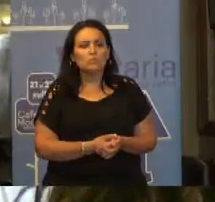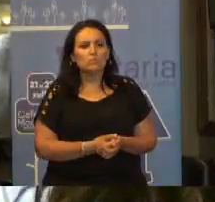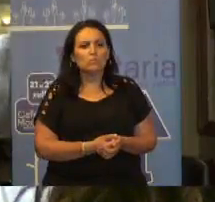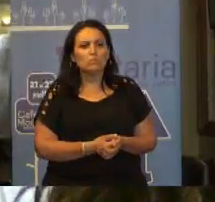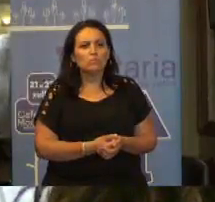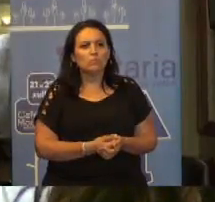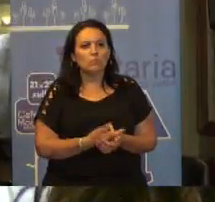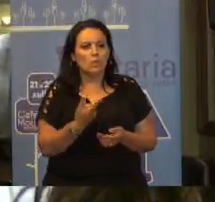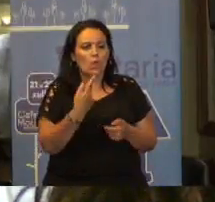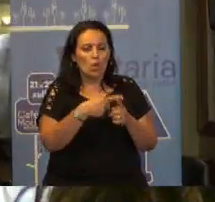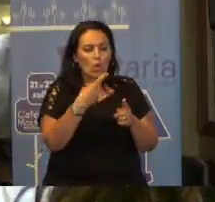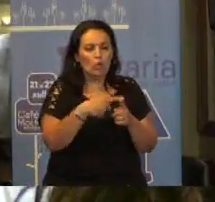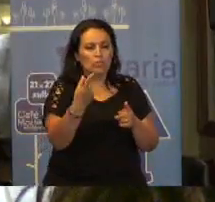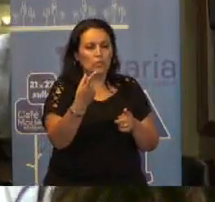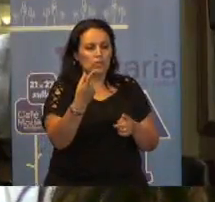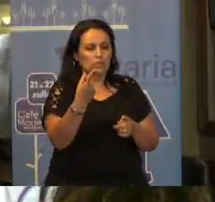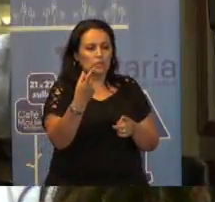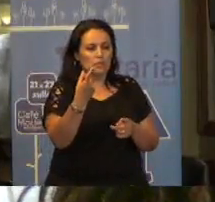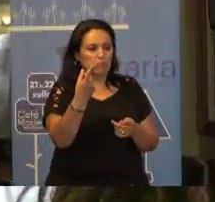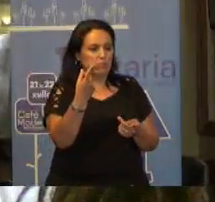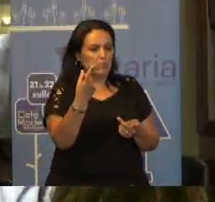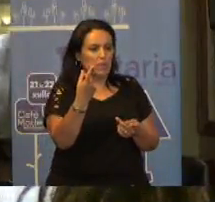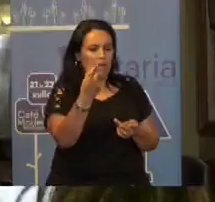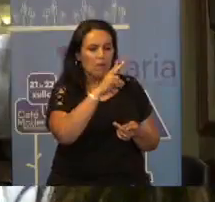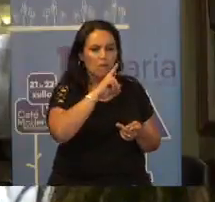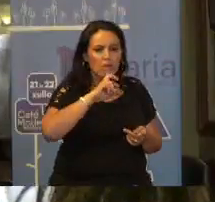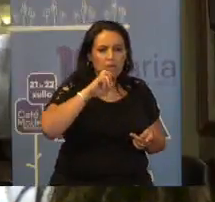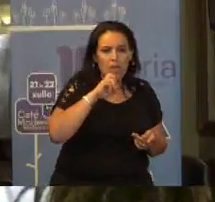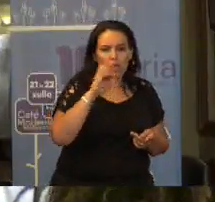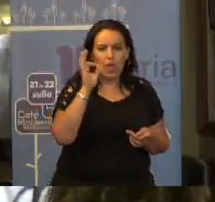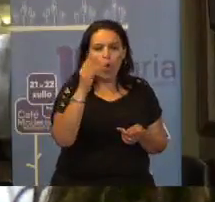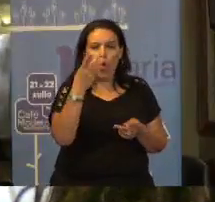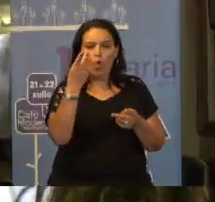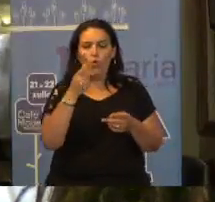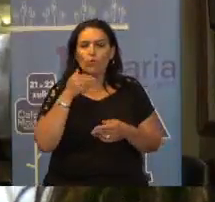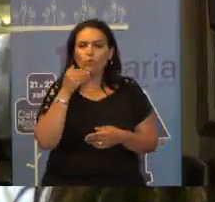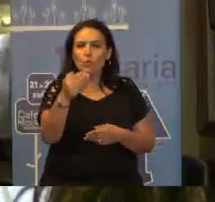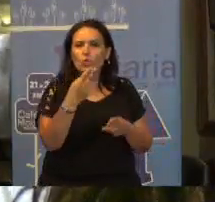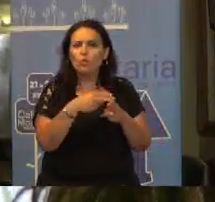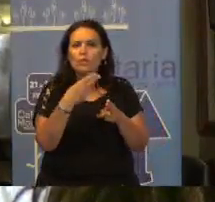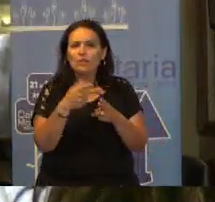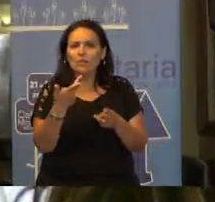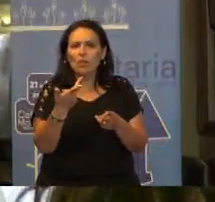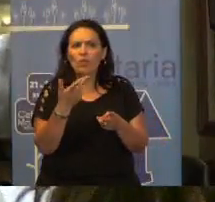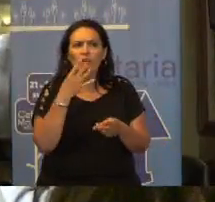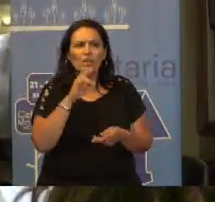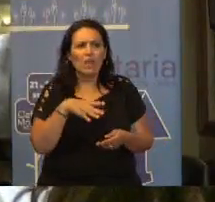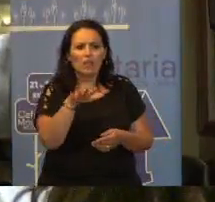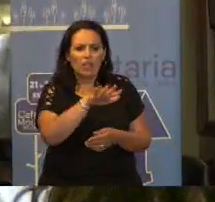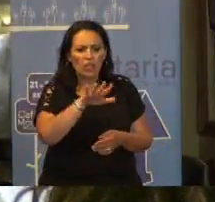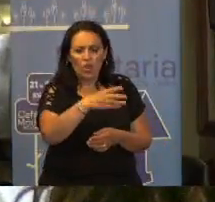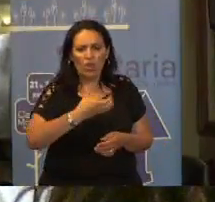describir a riqueza e as posibilidades de futuro político de En Marea, é o local, onde hai a